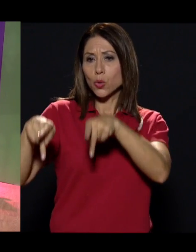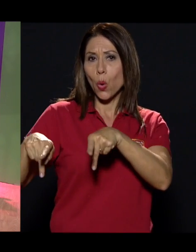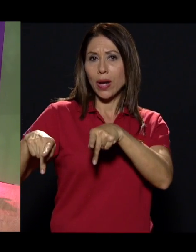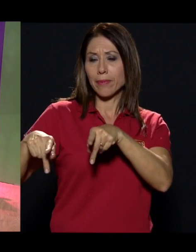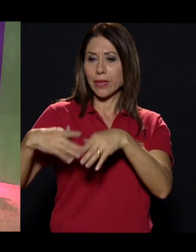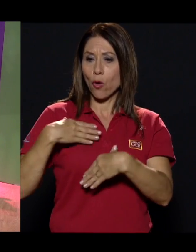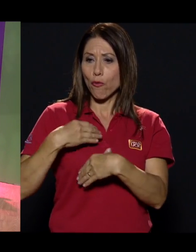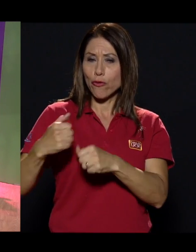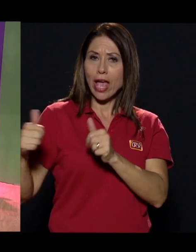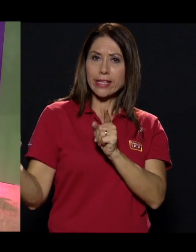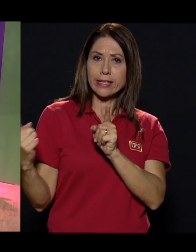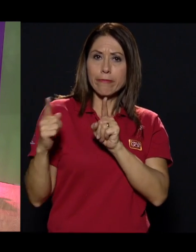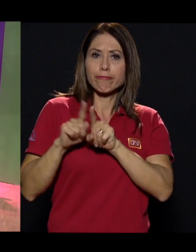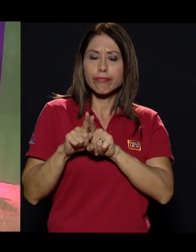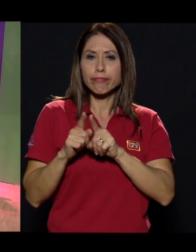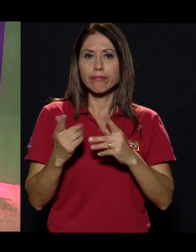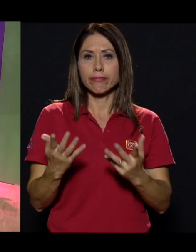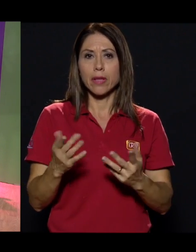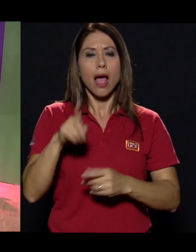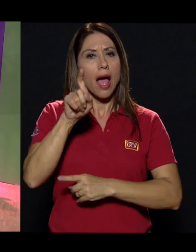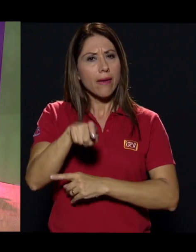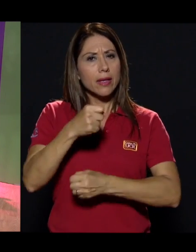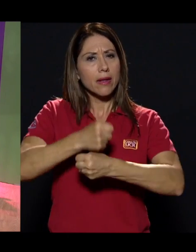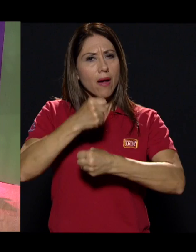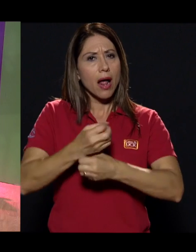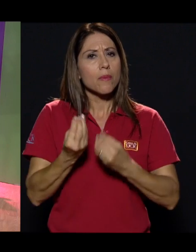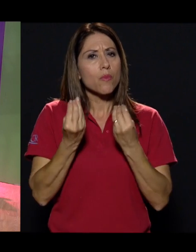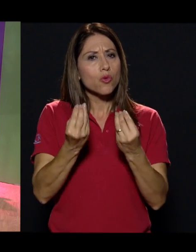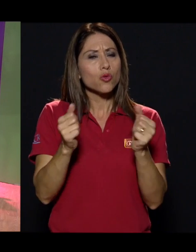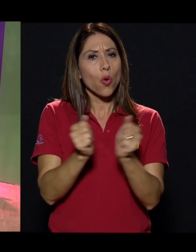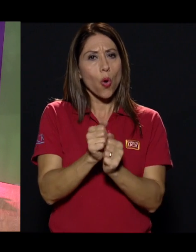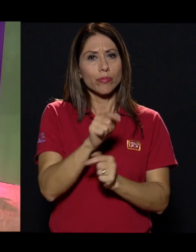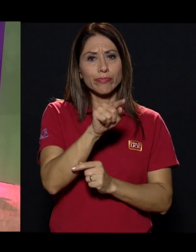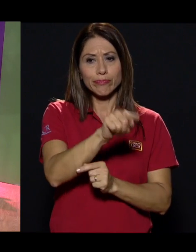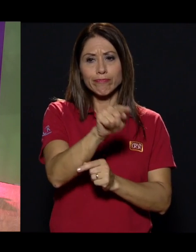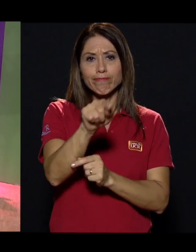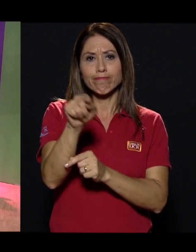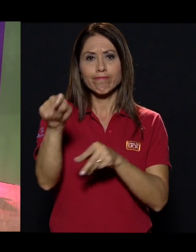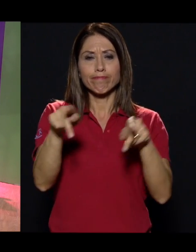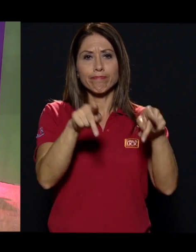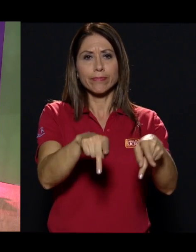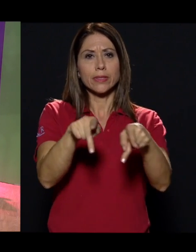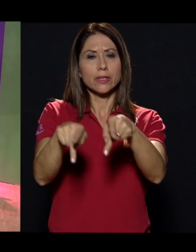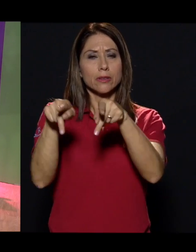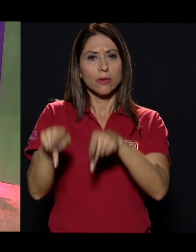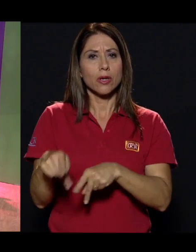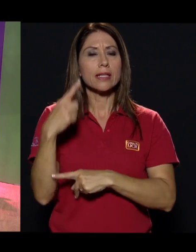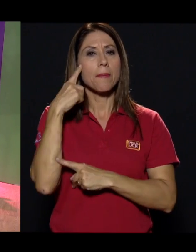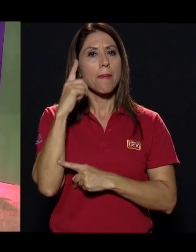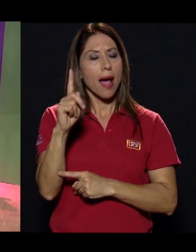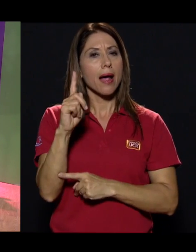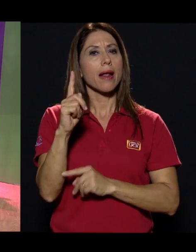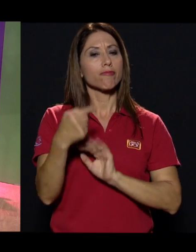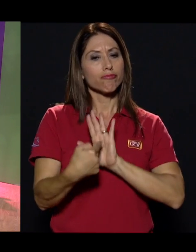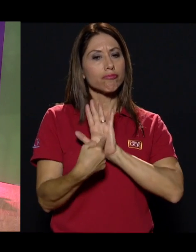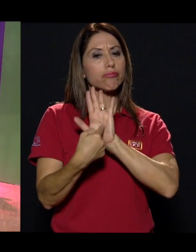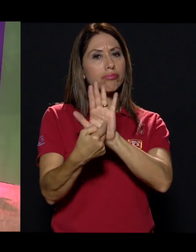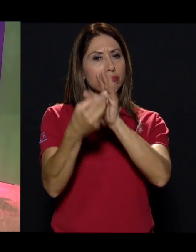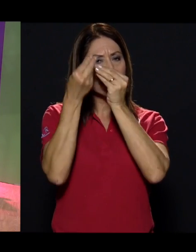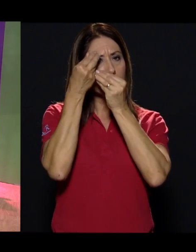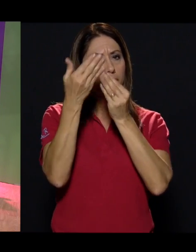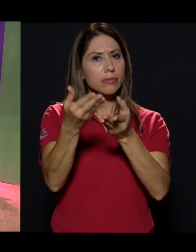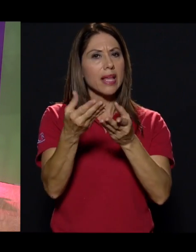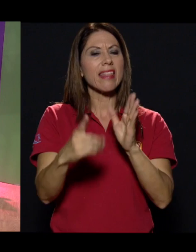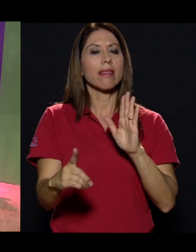de su confianza, ¿verdad? Habría que trabajar mucho con esa población para mostrarles, bueno, cuáles son mis